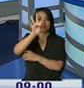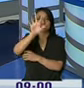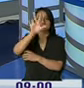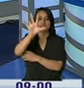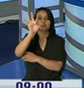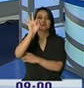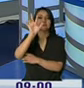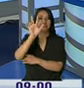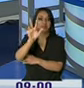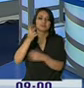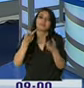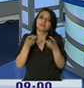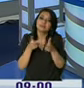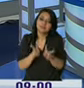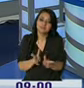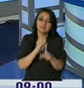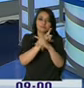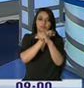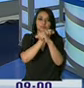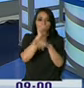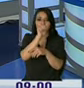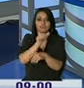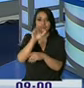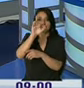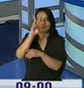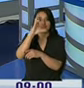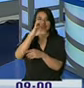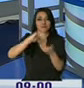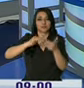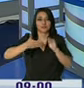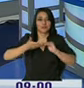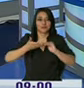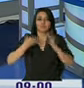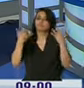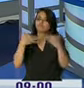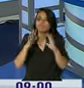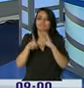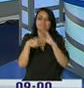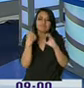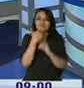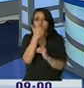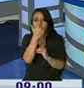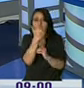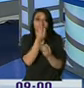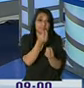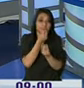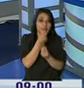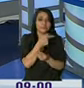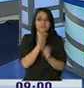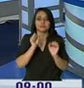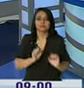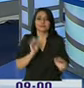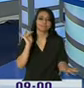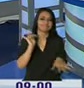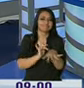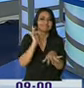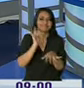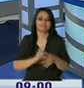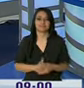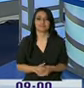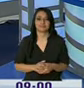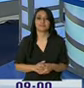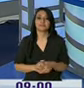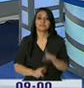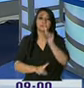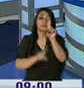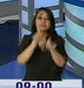098-518-4393. Y también nuestra red social en Twitter, @TVCLaComunidad. Cualquier novedad, ya sabe, estamos a un clic. La pregunta del millón, vecinos, es